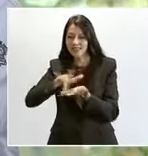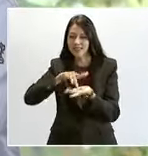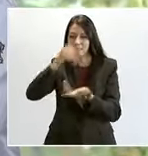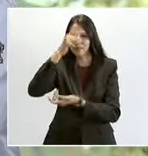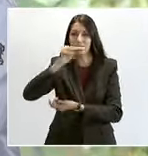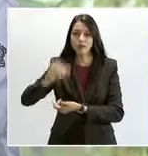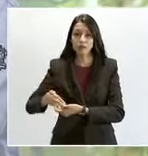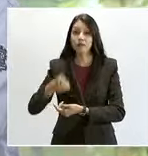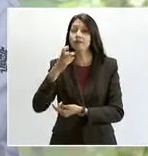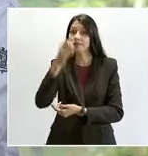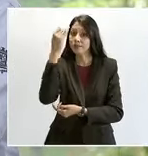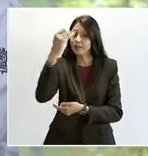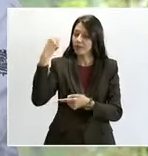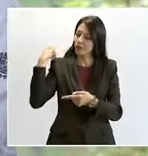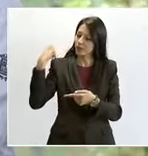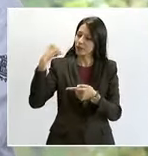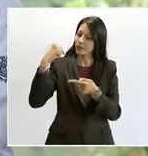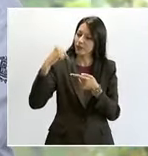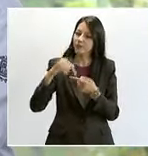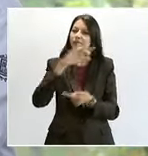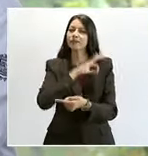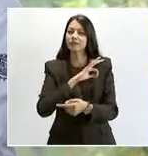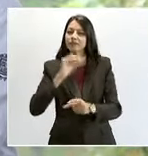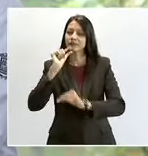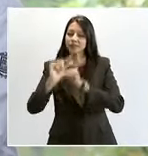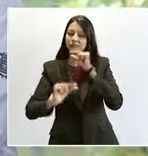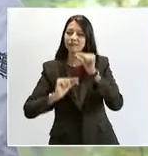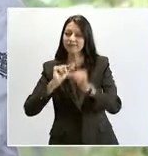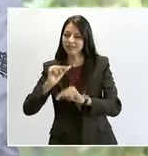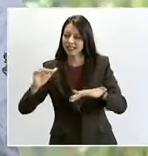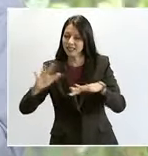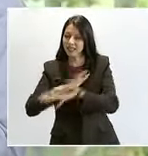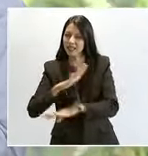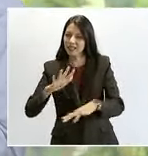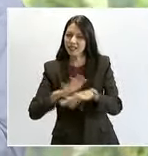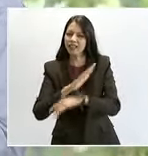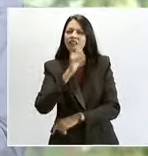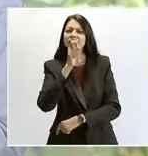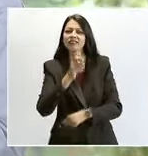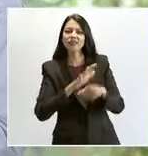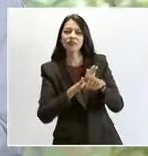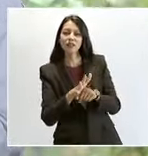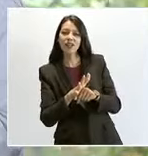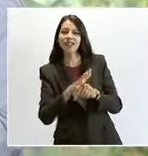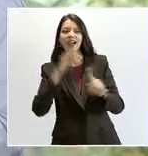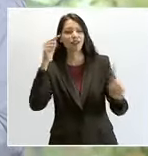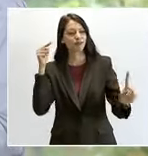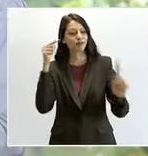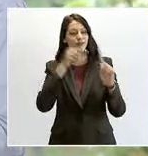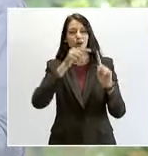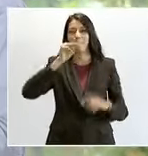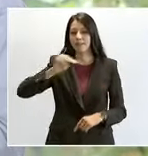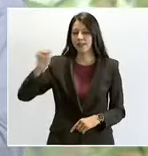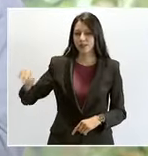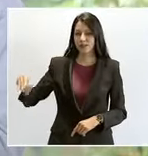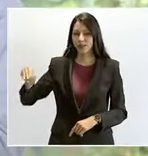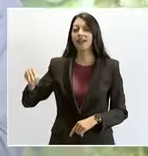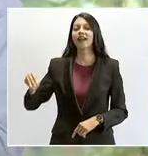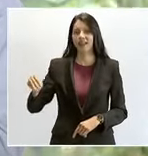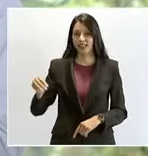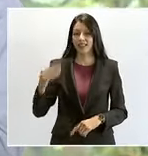hemos podido cambiar poco a poco el rostro de Michoacán que durante la última